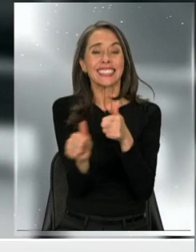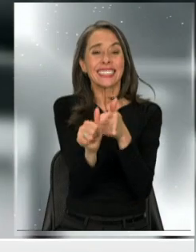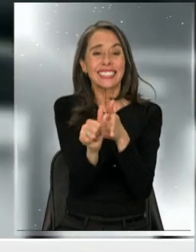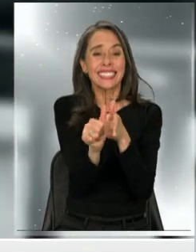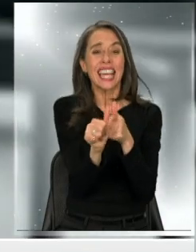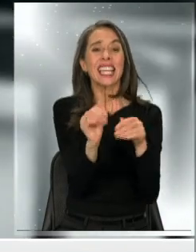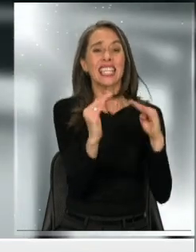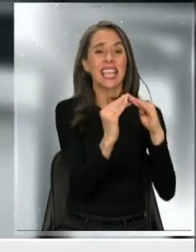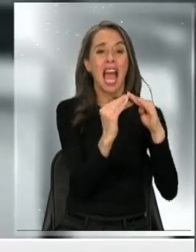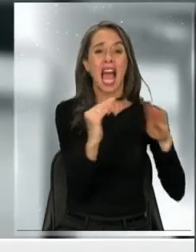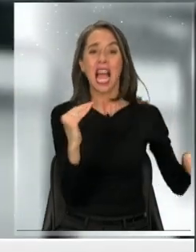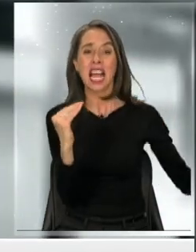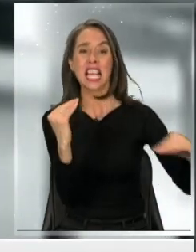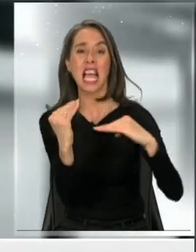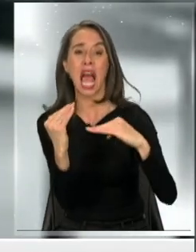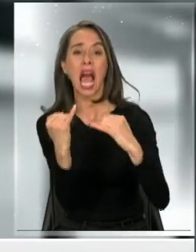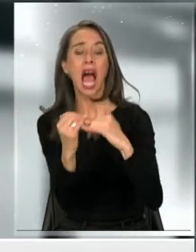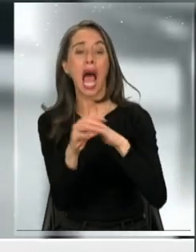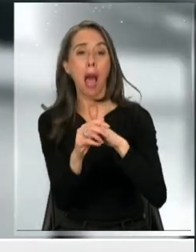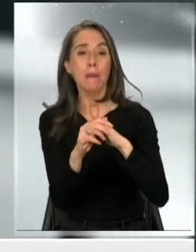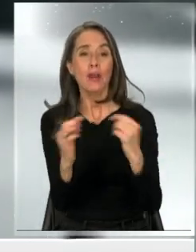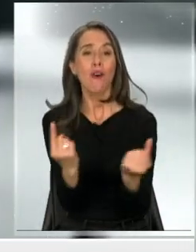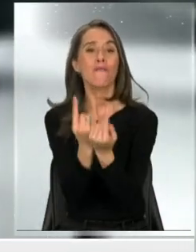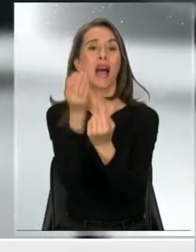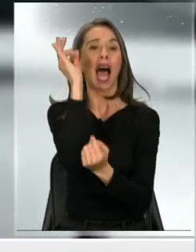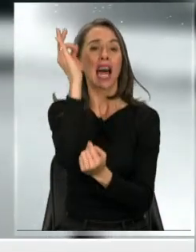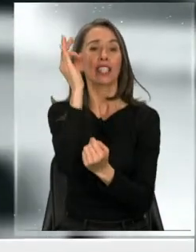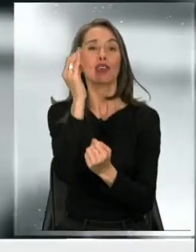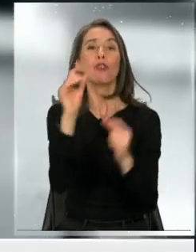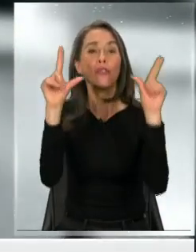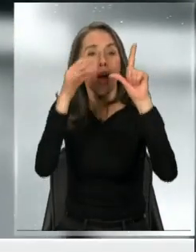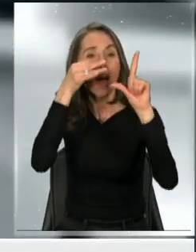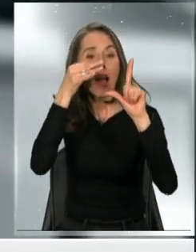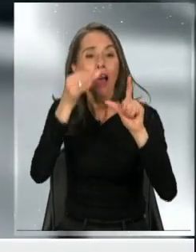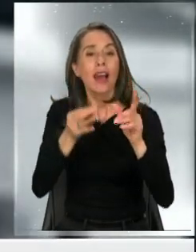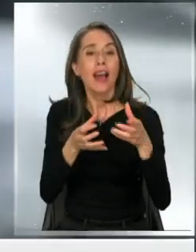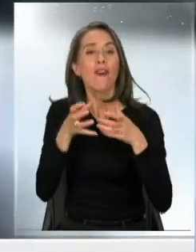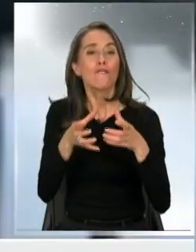llegar a la casa de unos amigos con quienes se reuniría para ver a la selección chilena.